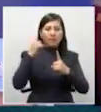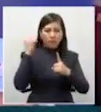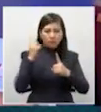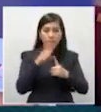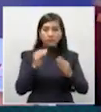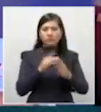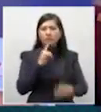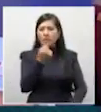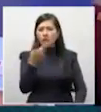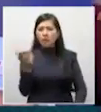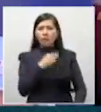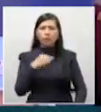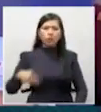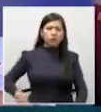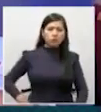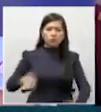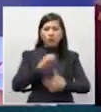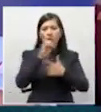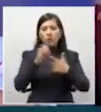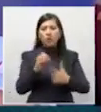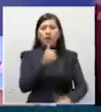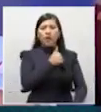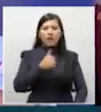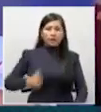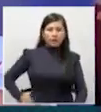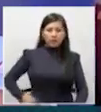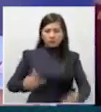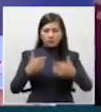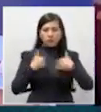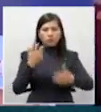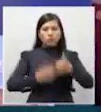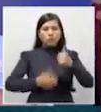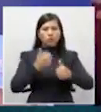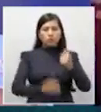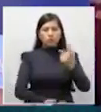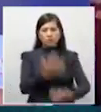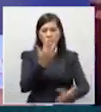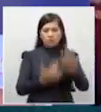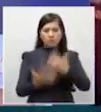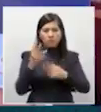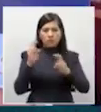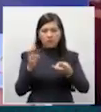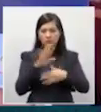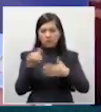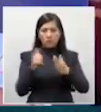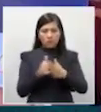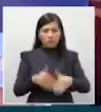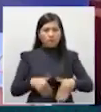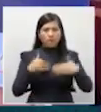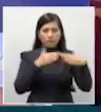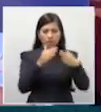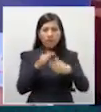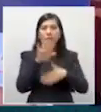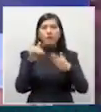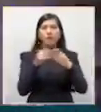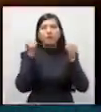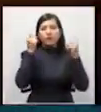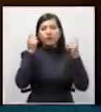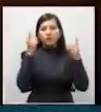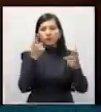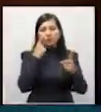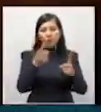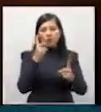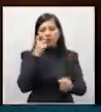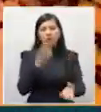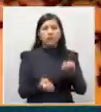municipio o alcalde ¿no? tuviera algún problema de incendios o de quema de viviendas, nos haga conocer para que nosotros hagamos la evaluación. Se